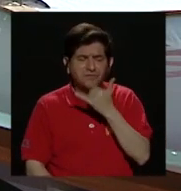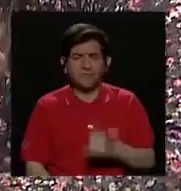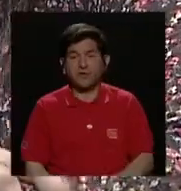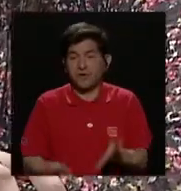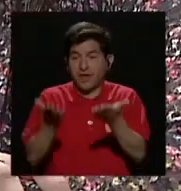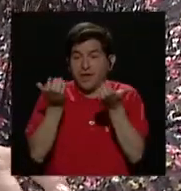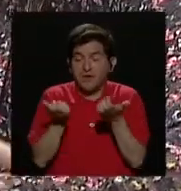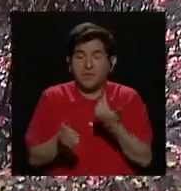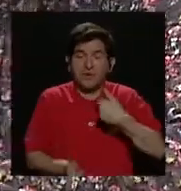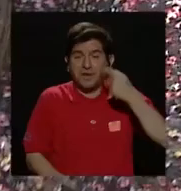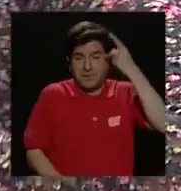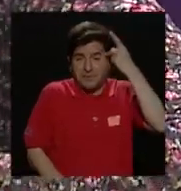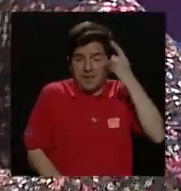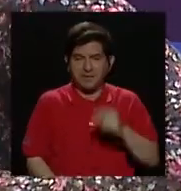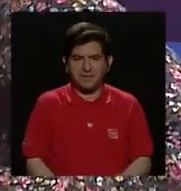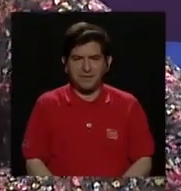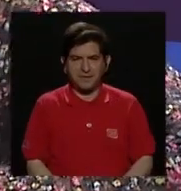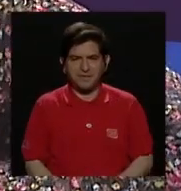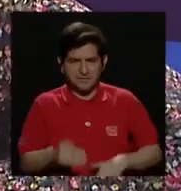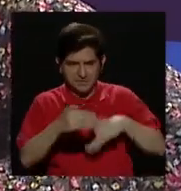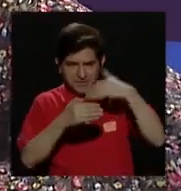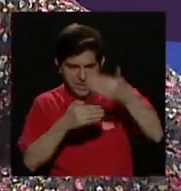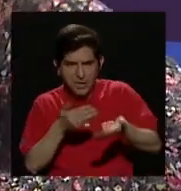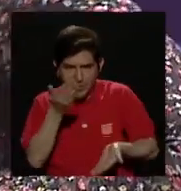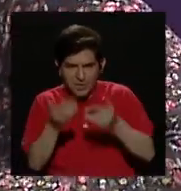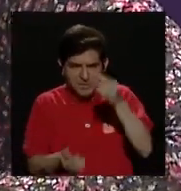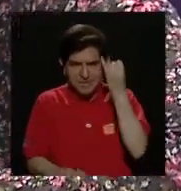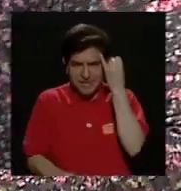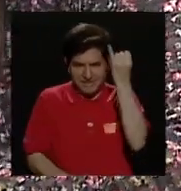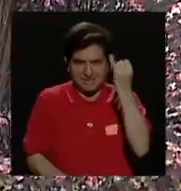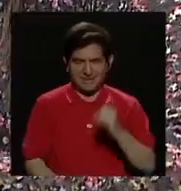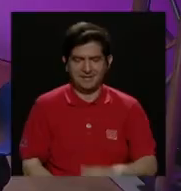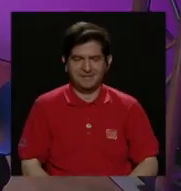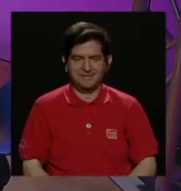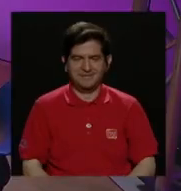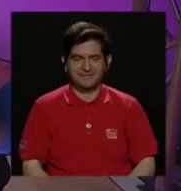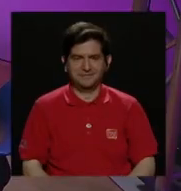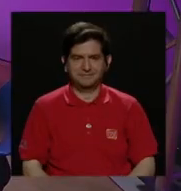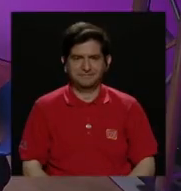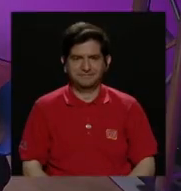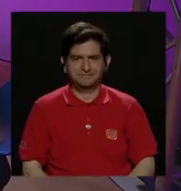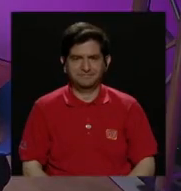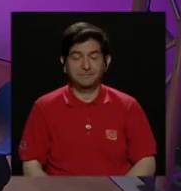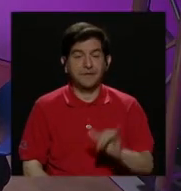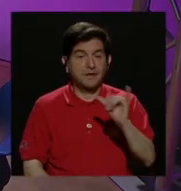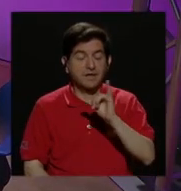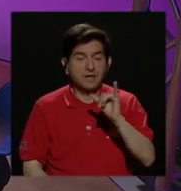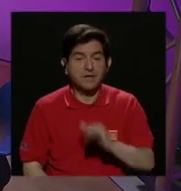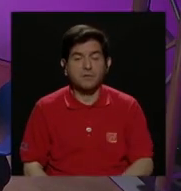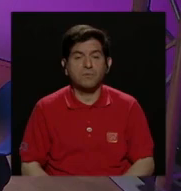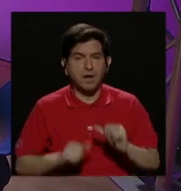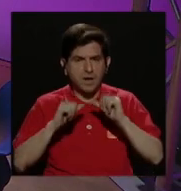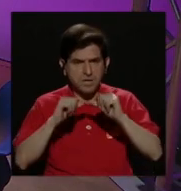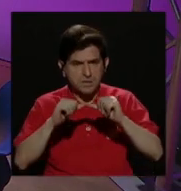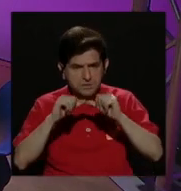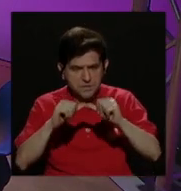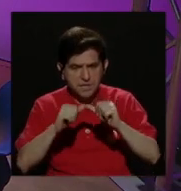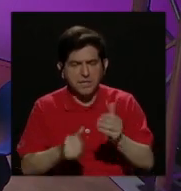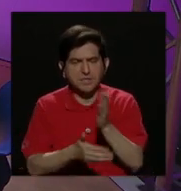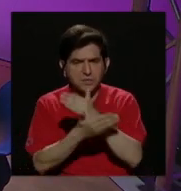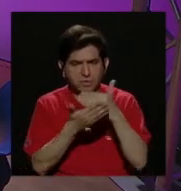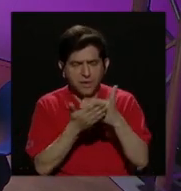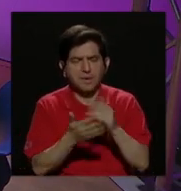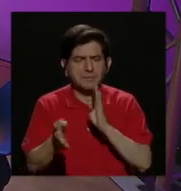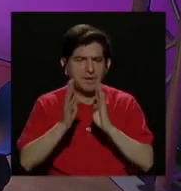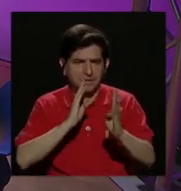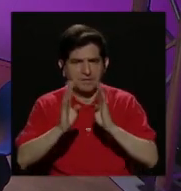Tal vez sí, nos guardamos esto para la siguiente. Okay, entonces, me lo guardo. Para la siguiente parte, porque también para continuar, que es parte de lo que